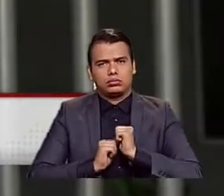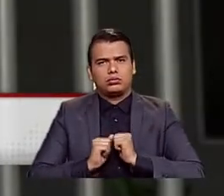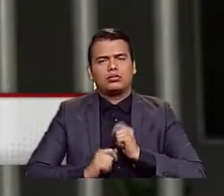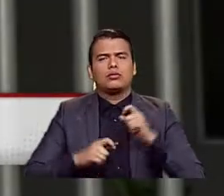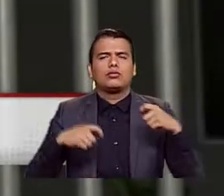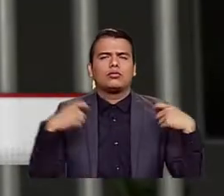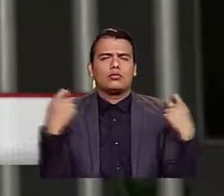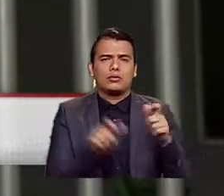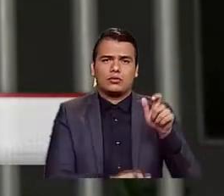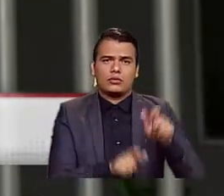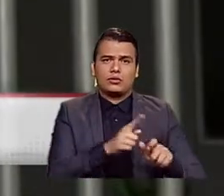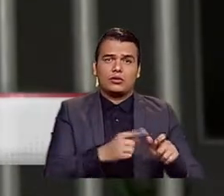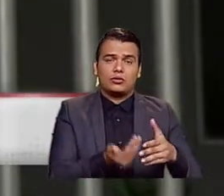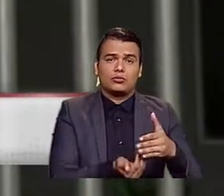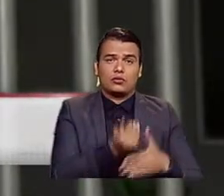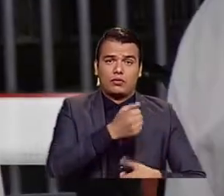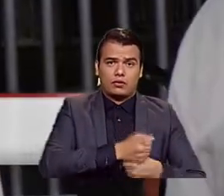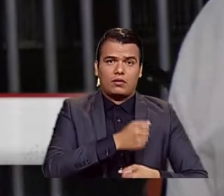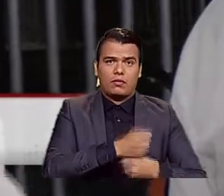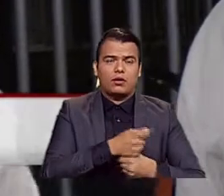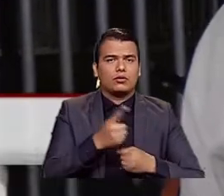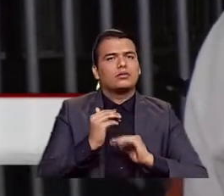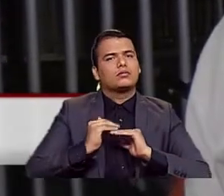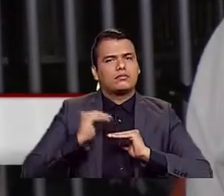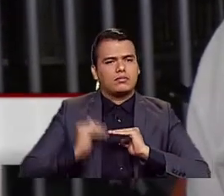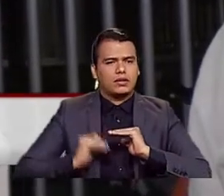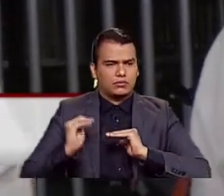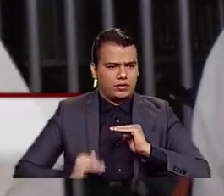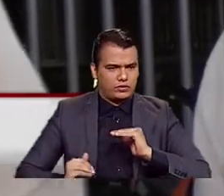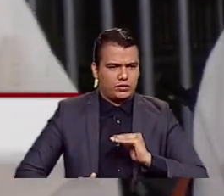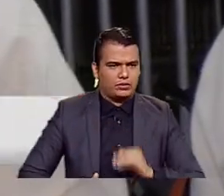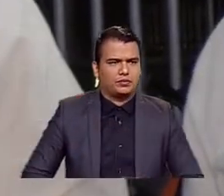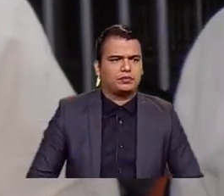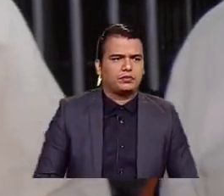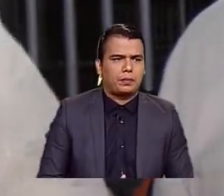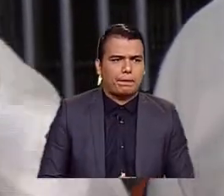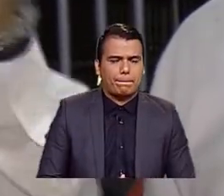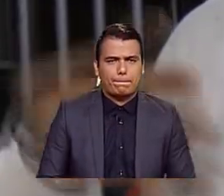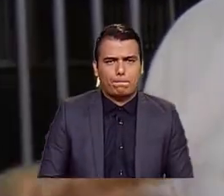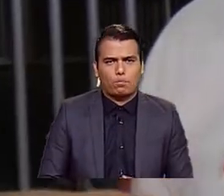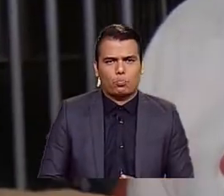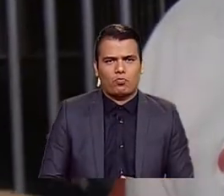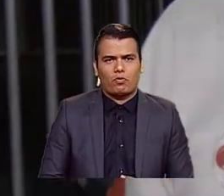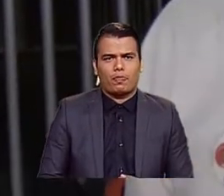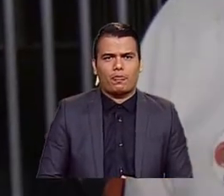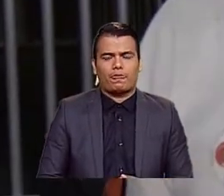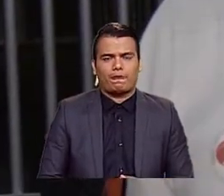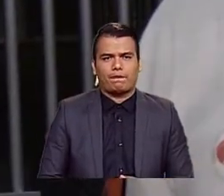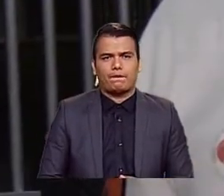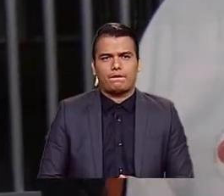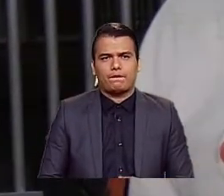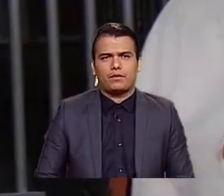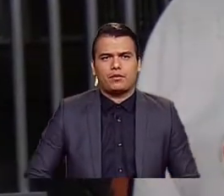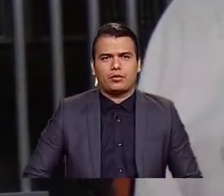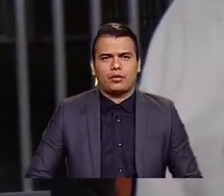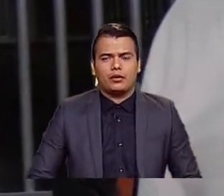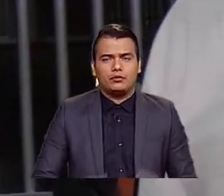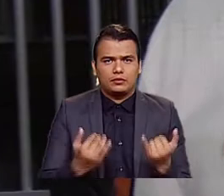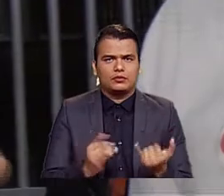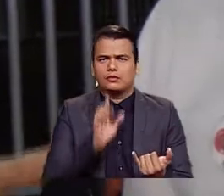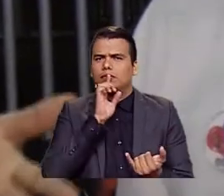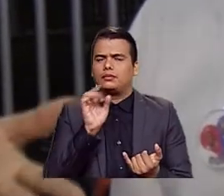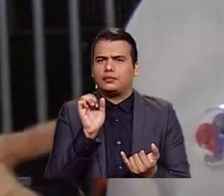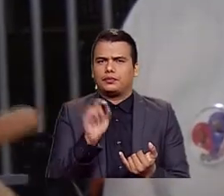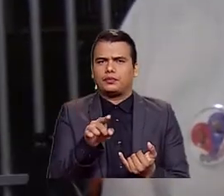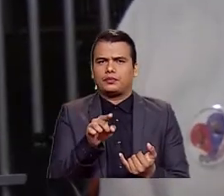comerciantes que nos generen un nuevo empleo en la ciudad. Muchísimas gracias a Harold Mosquera. Pasamos a nuestra segunda pregunta. Seguridad, hombre.